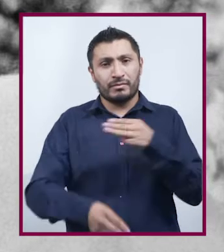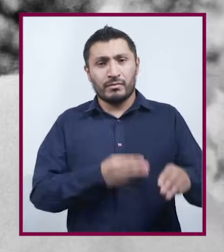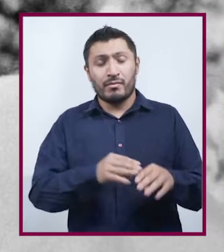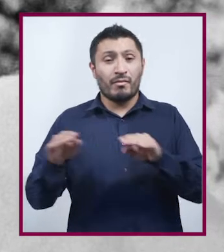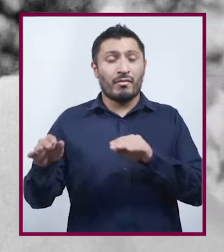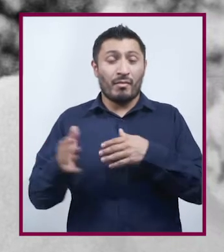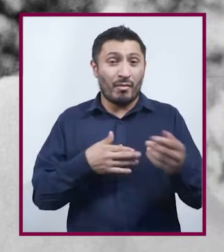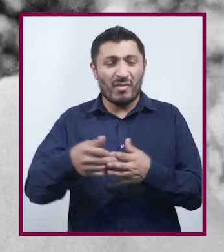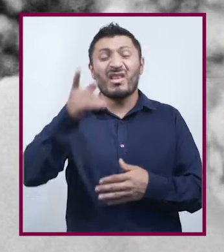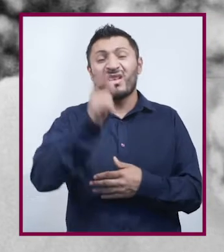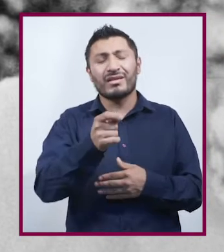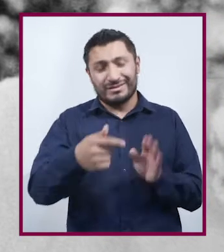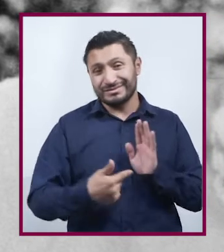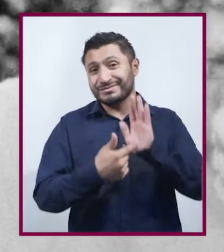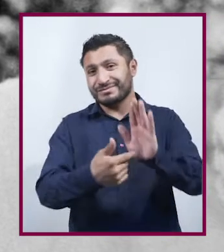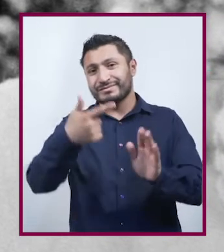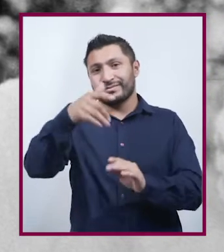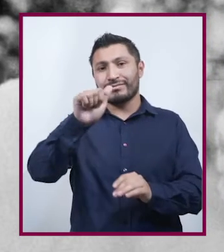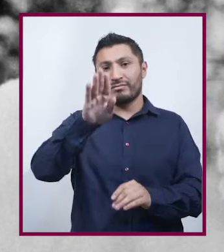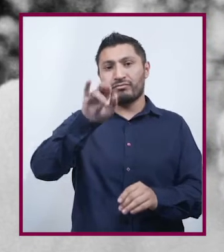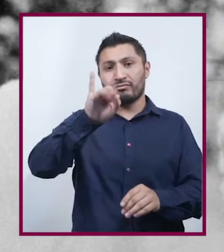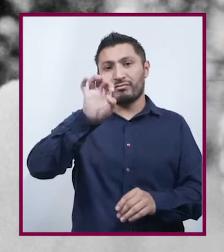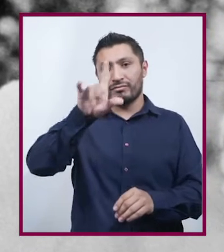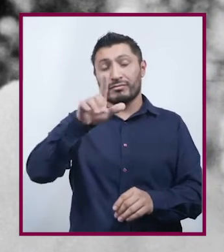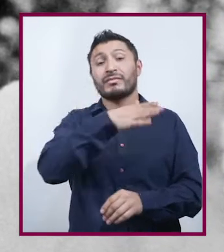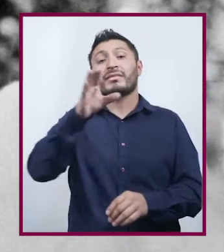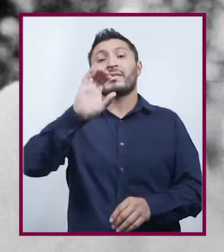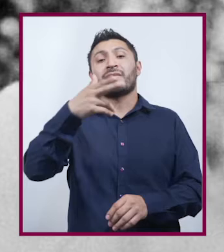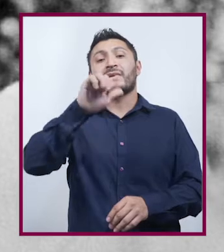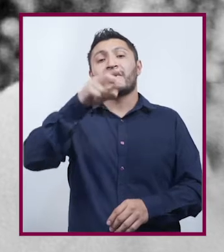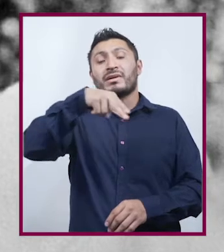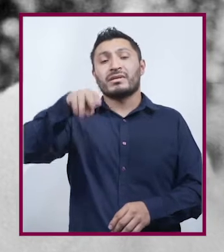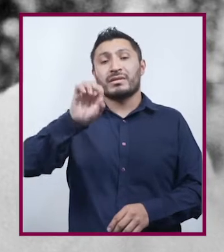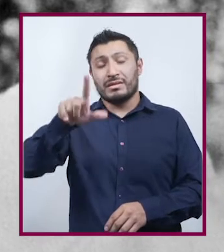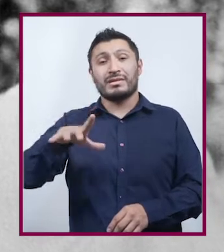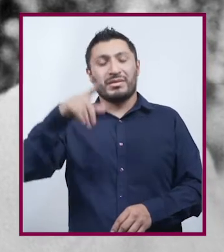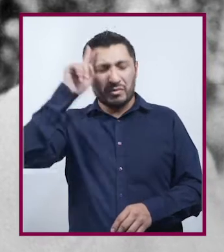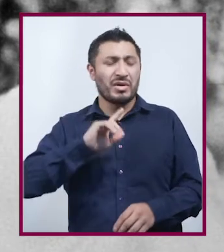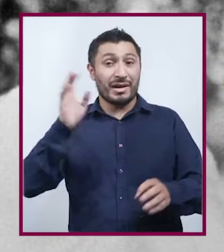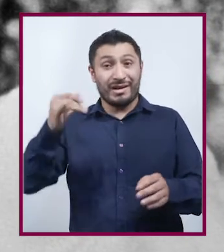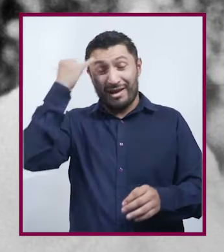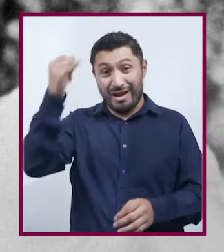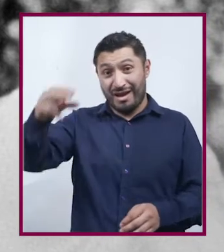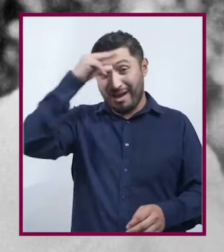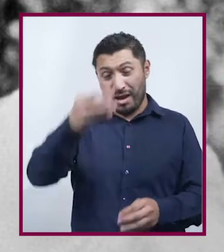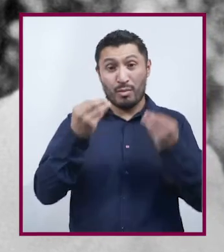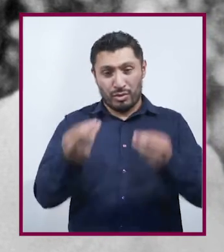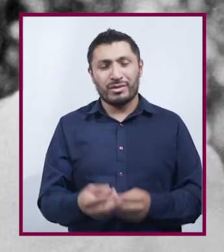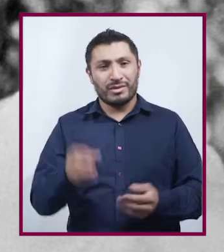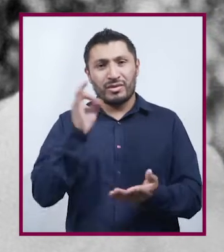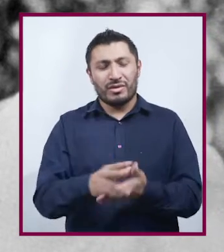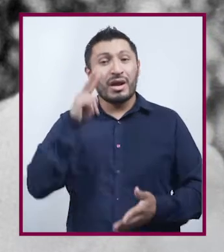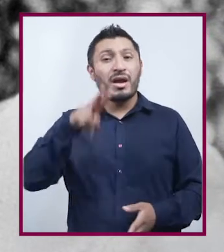la moda. Te voy a hablar de ella. Es Gabrielle Chanel, una mujer que supo adelantarse a su época. Basta